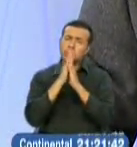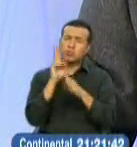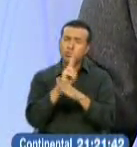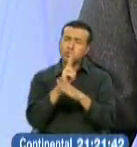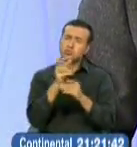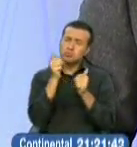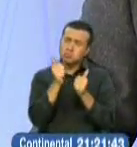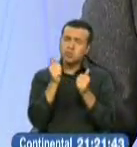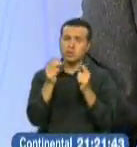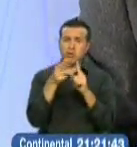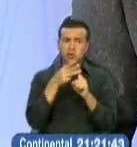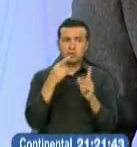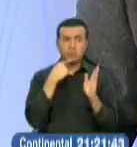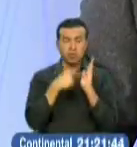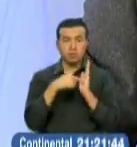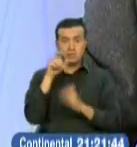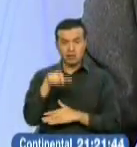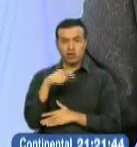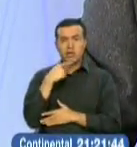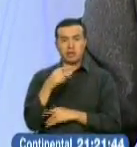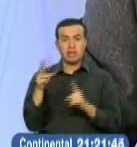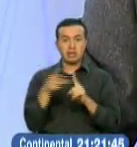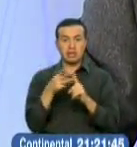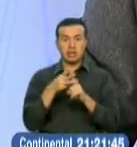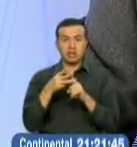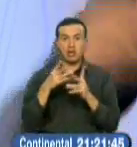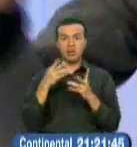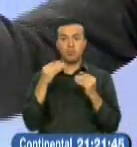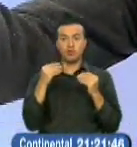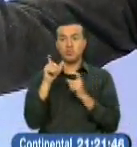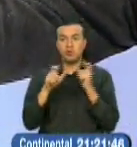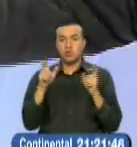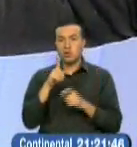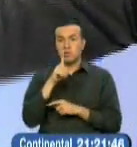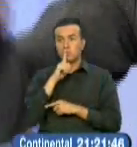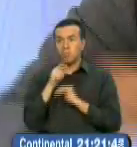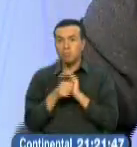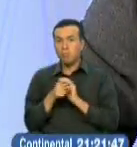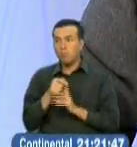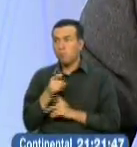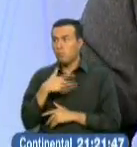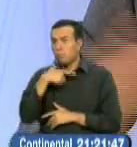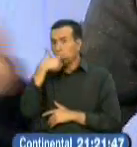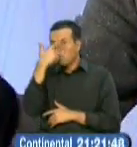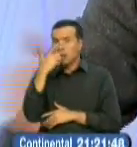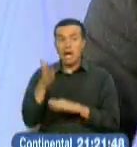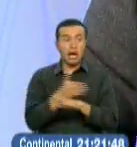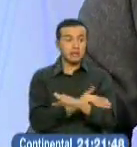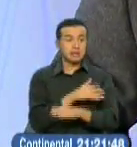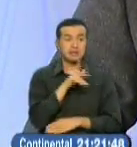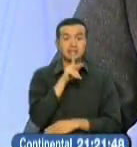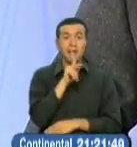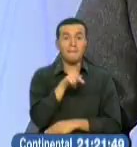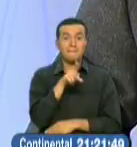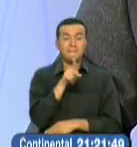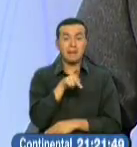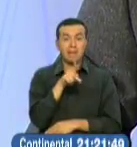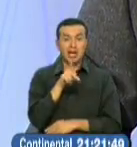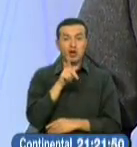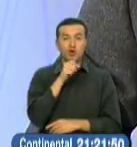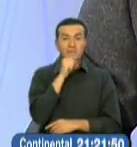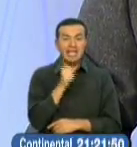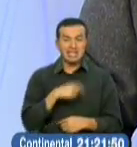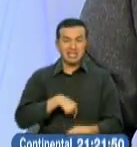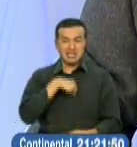porque Michelangelo Bovero decía redes sociales del paraíso de los cobardes, y lo dijo Pepe Mujica recién hace poquito, ¿no? El nido de los cobardes en